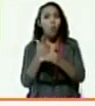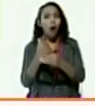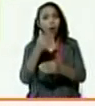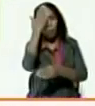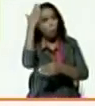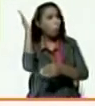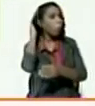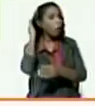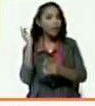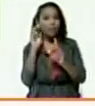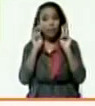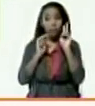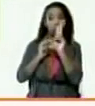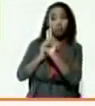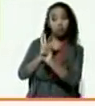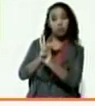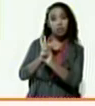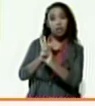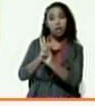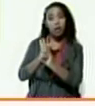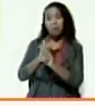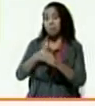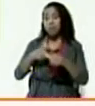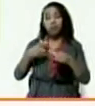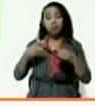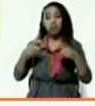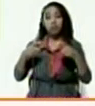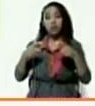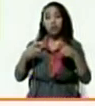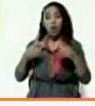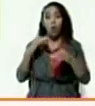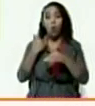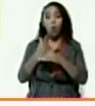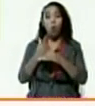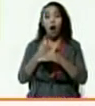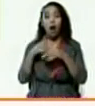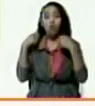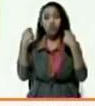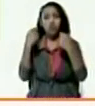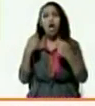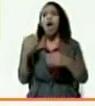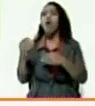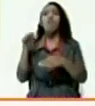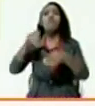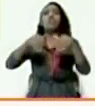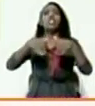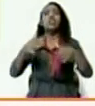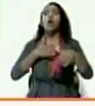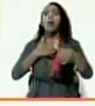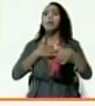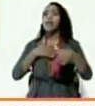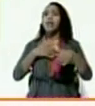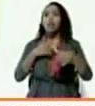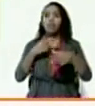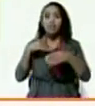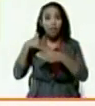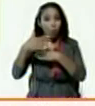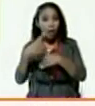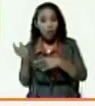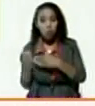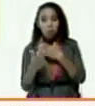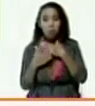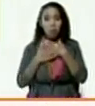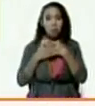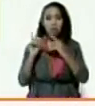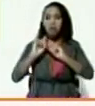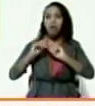hipocresía que se va a ver mayor manifestación es cuando estemos en campaña. Vota por mí después que me dijiste que no votara. Es